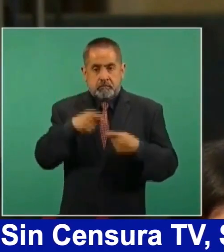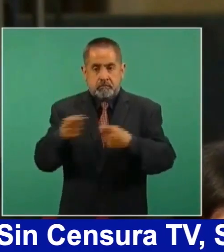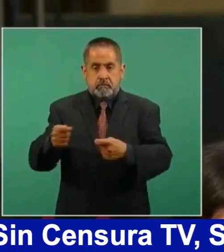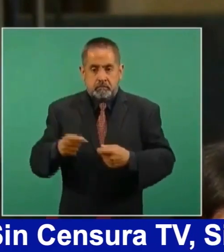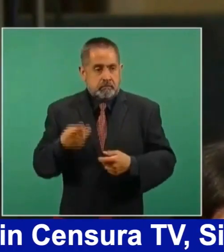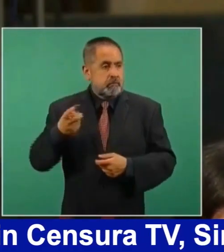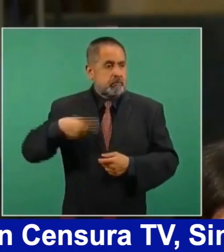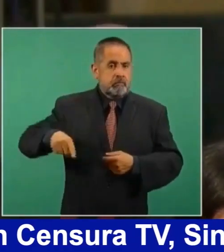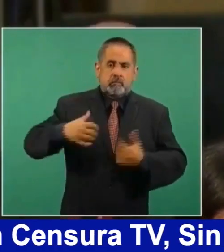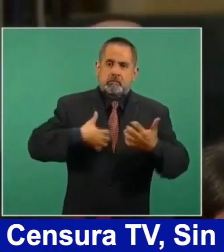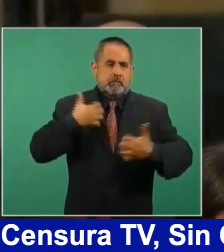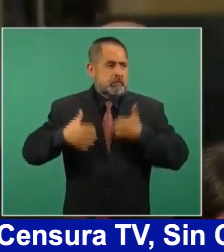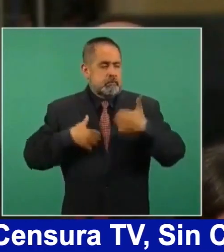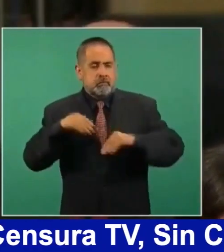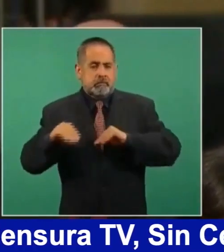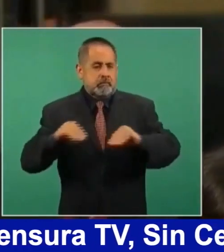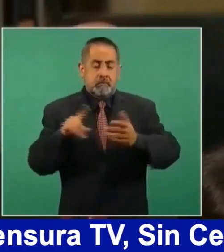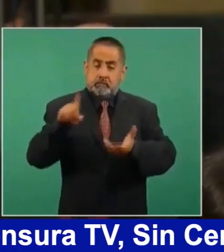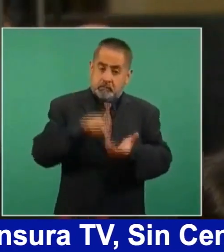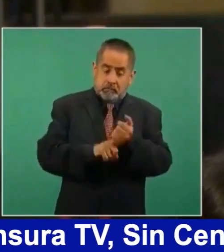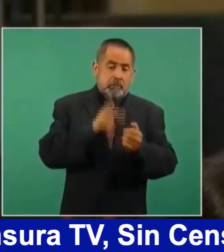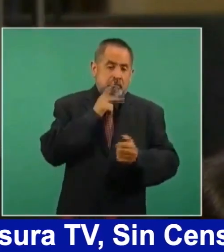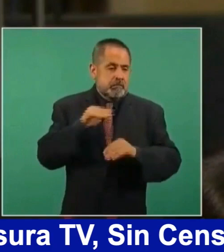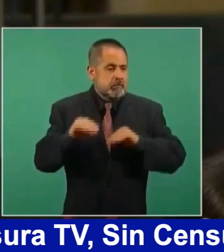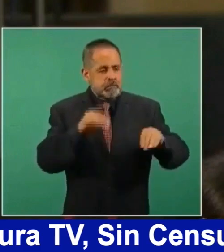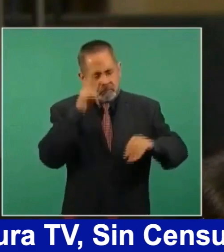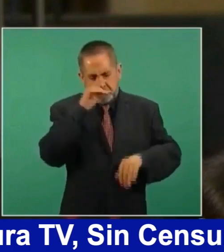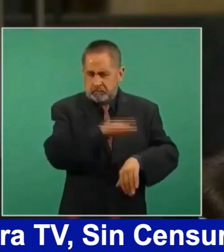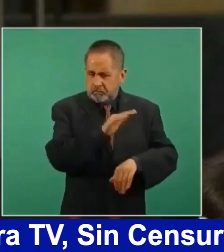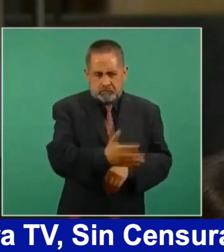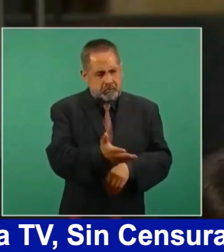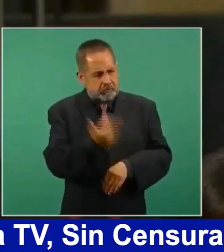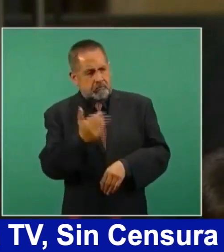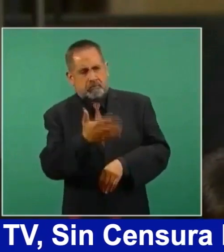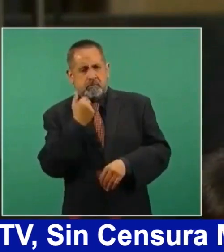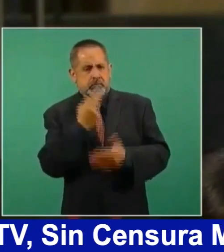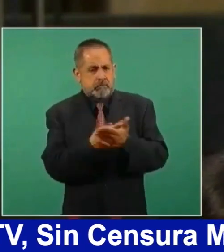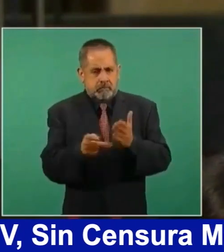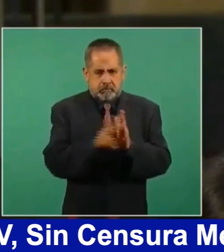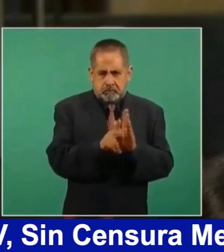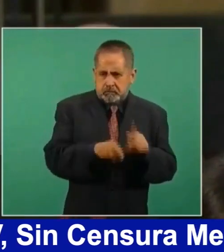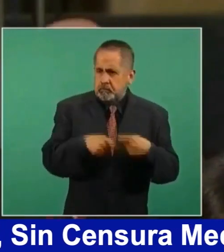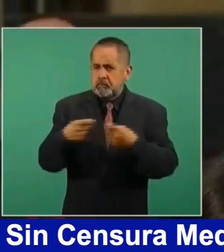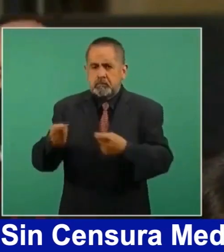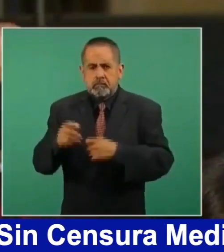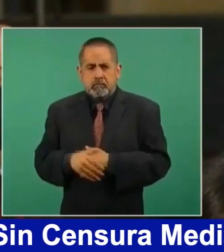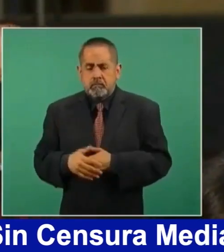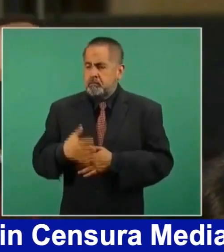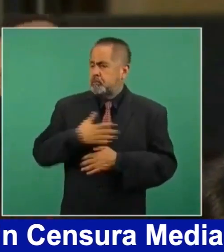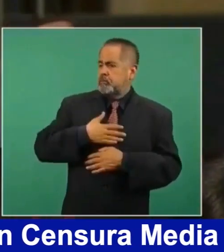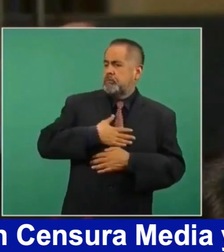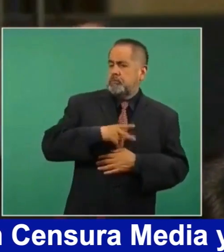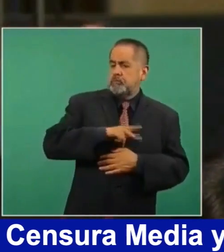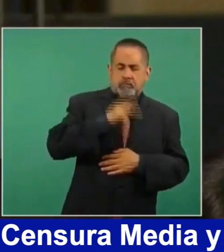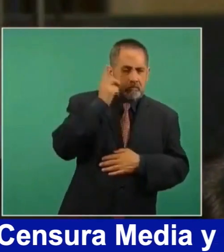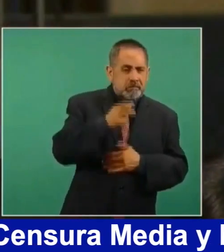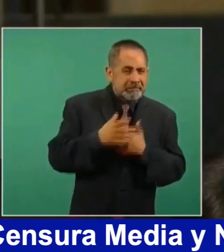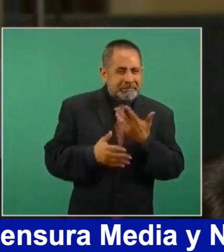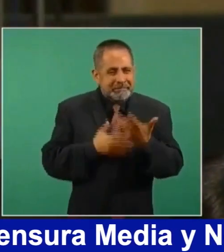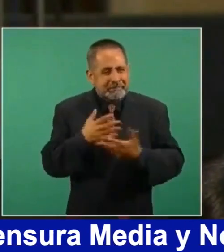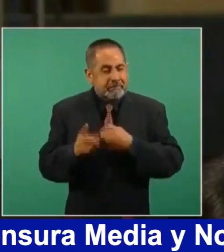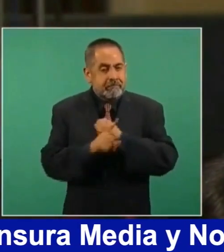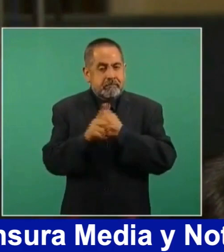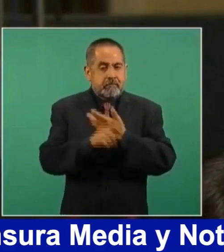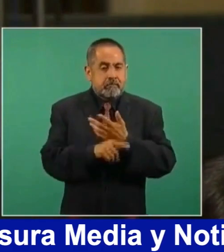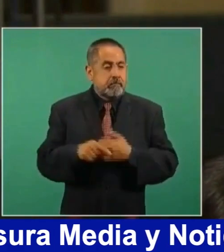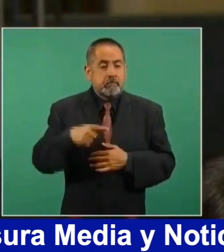movilización muy intensa y muy fuerte al interior de Pemex para exigir estas plazas que dicen les pertenecen, o de lo contrario están